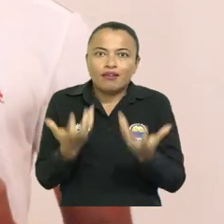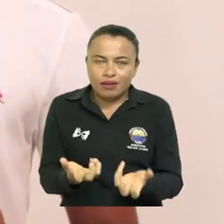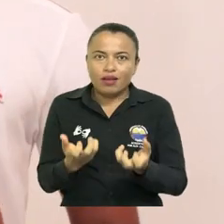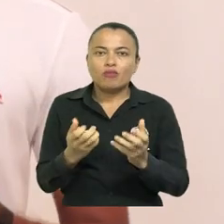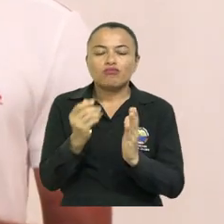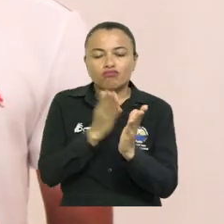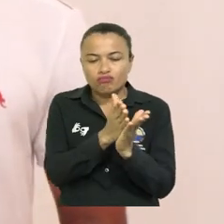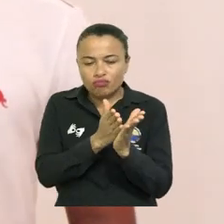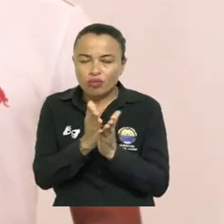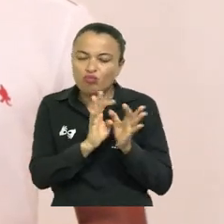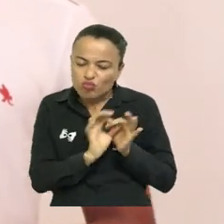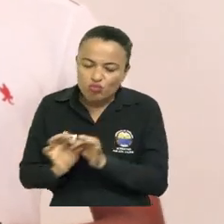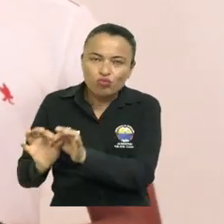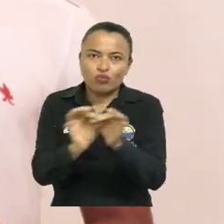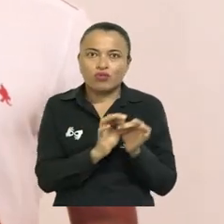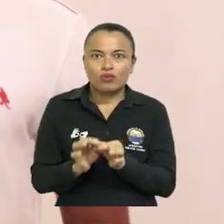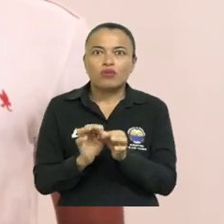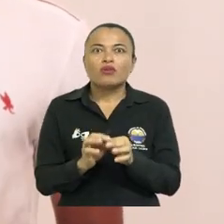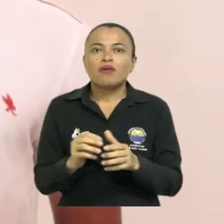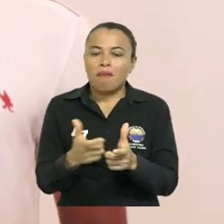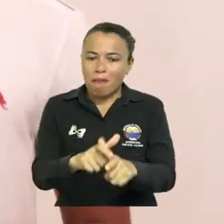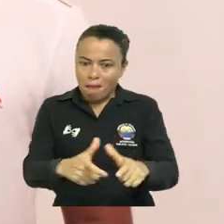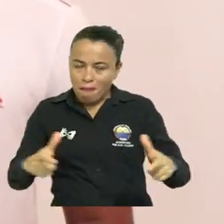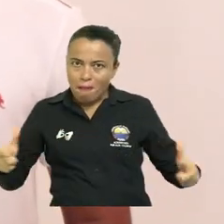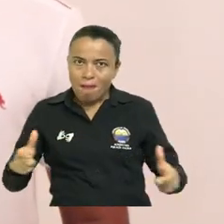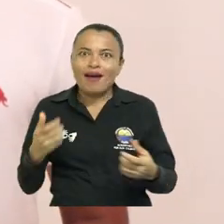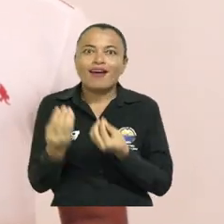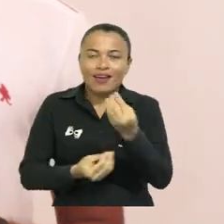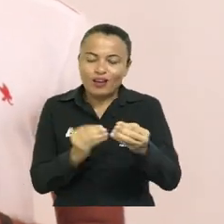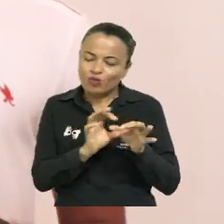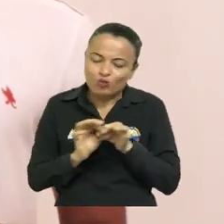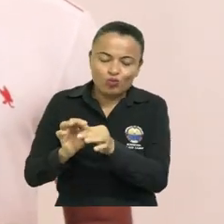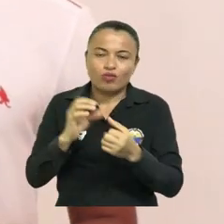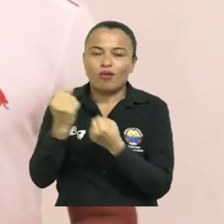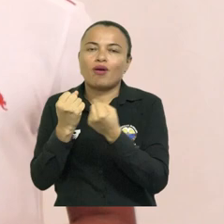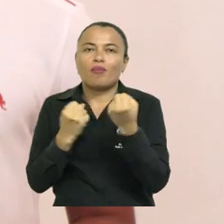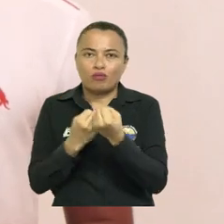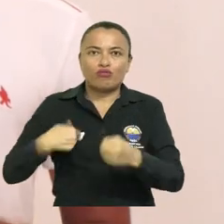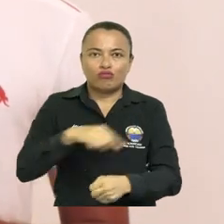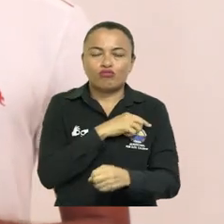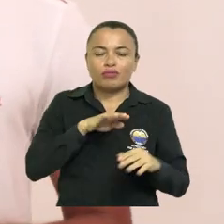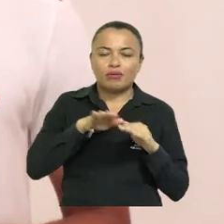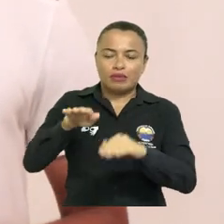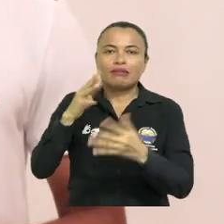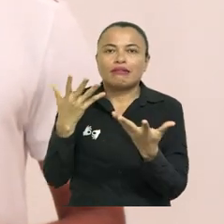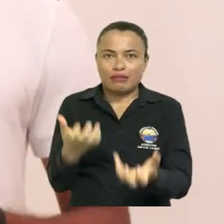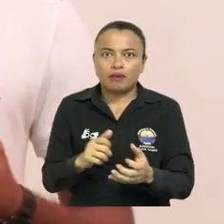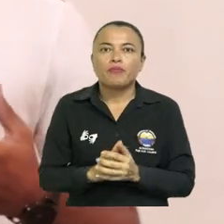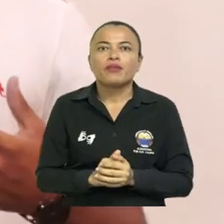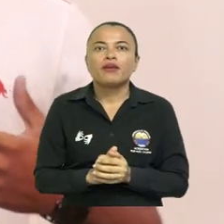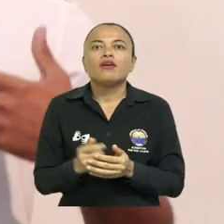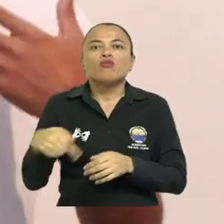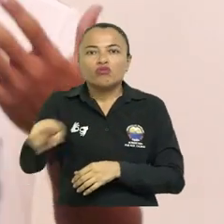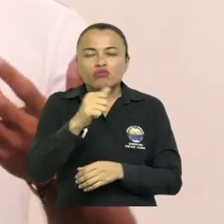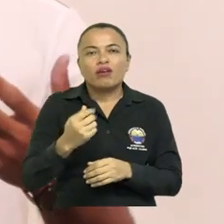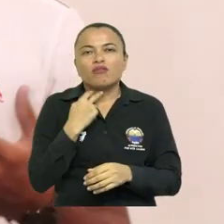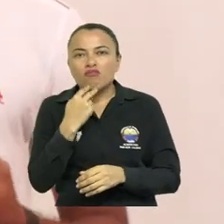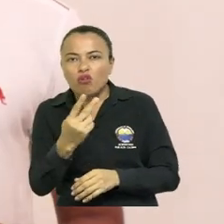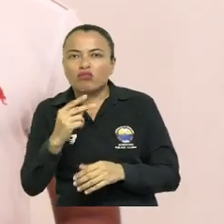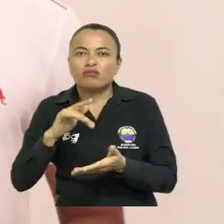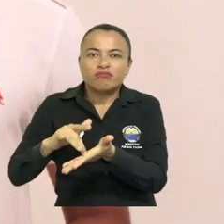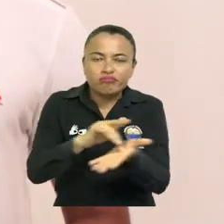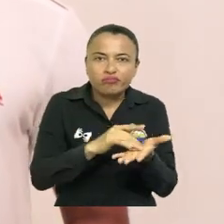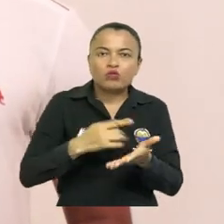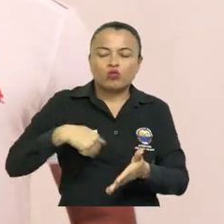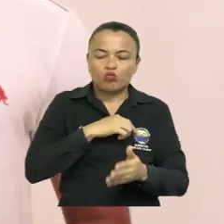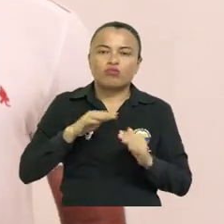aprovechar que somos un programa unido para cuando seamos cientos de docentes en formación, la unión impere sobre cada uno de nuestros miembros. Por eso queremos alzar sus voces y